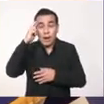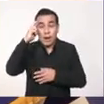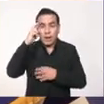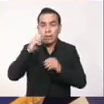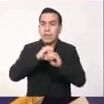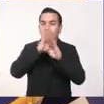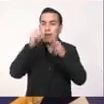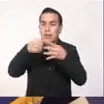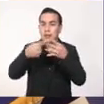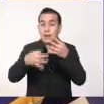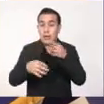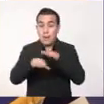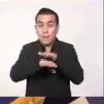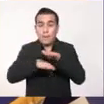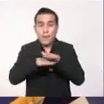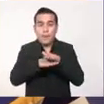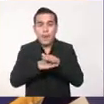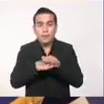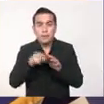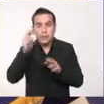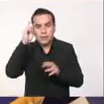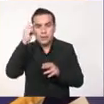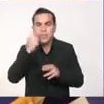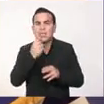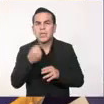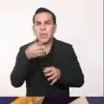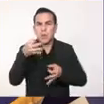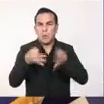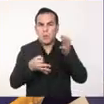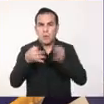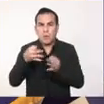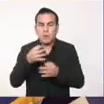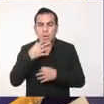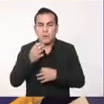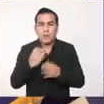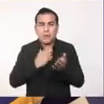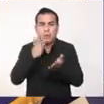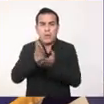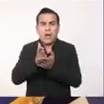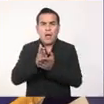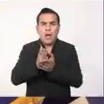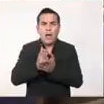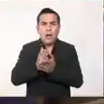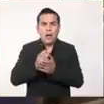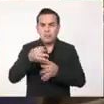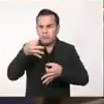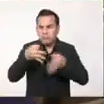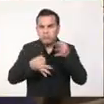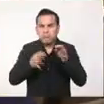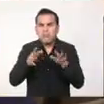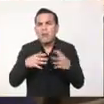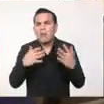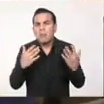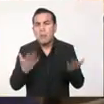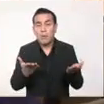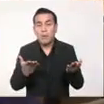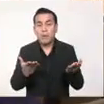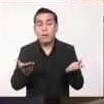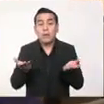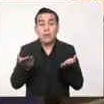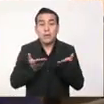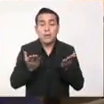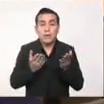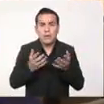previamente establecidas por la ley, pero no dice que lo tiene que determinar un juez o que tiene que irse a un juicio o que tiene que hacerse